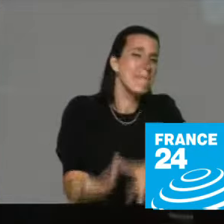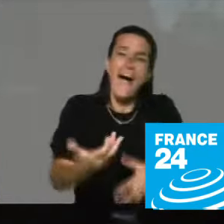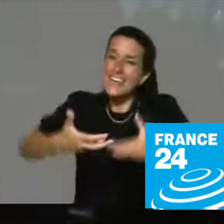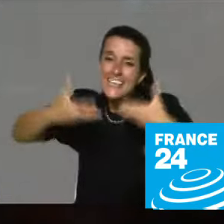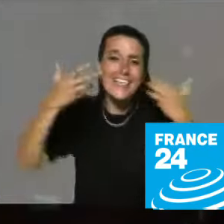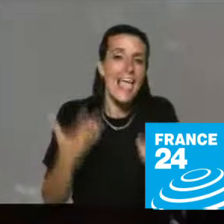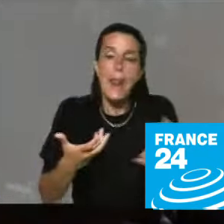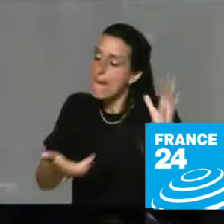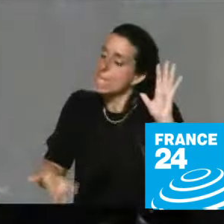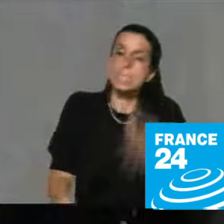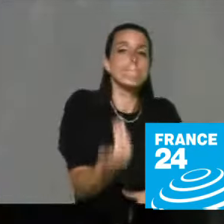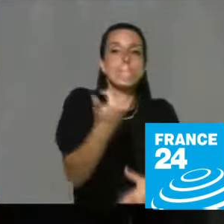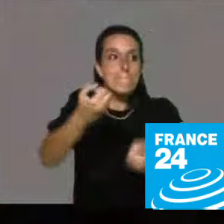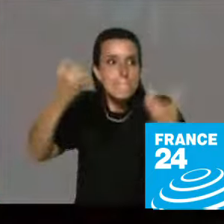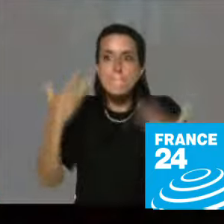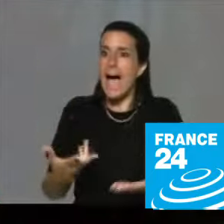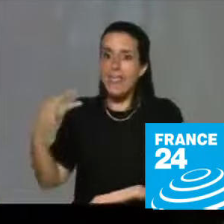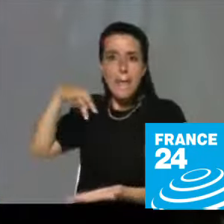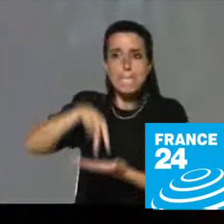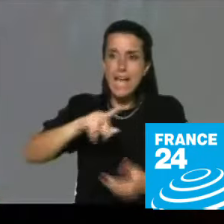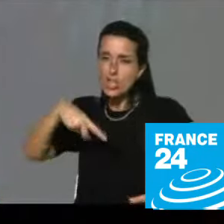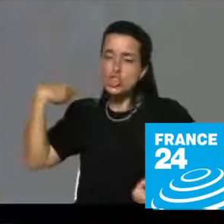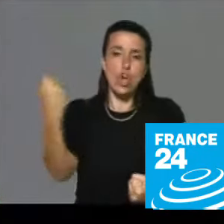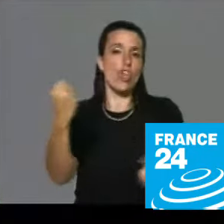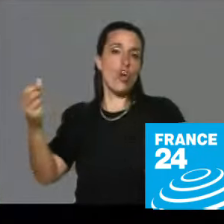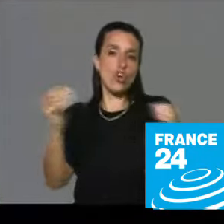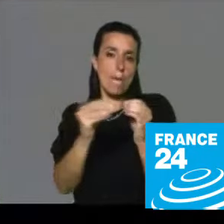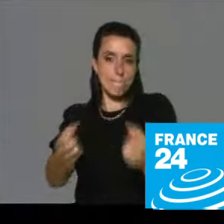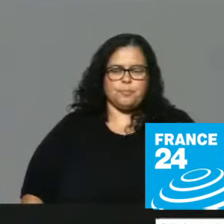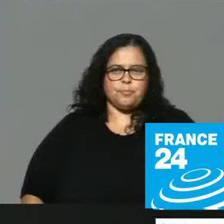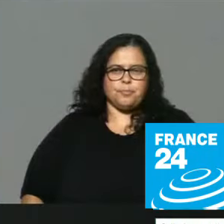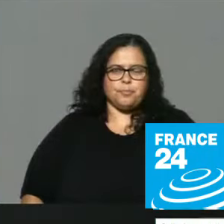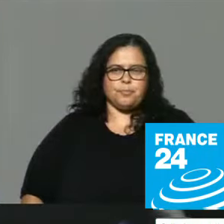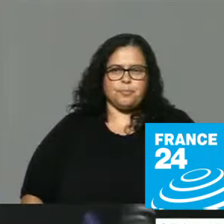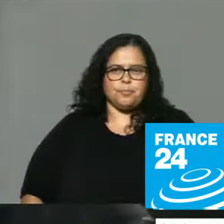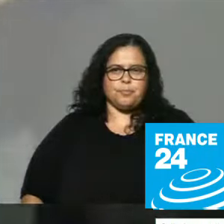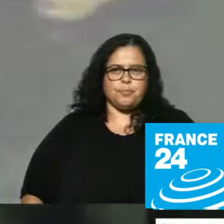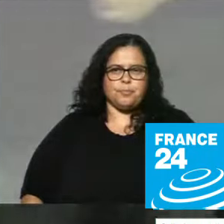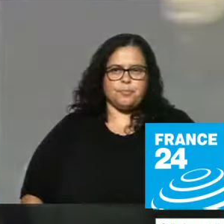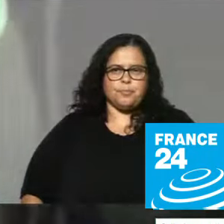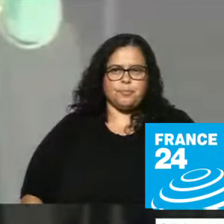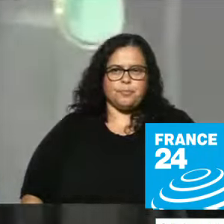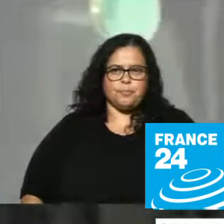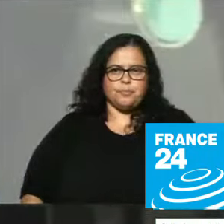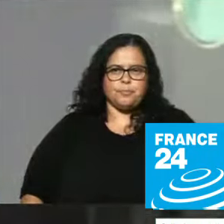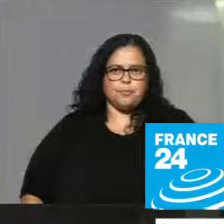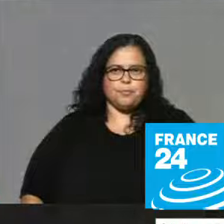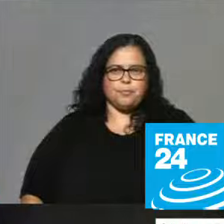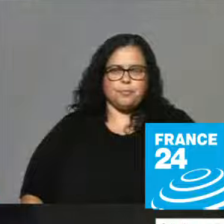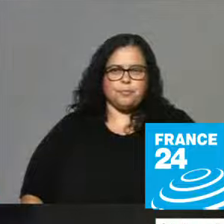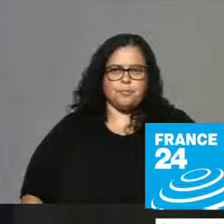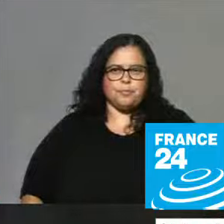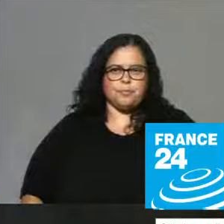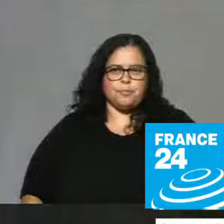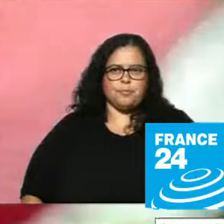nunca, más de pie que nunca, compañeras y compañeros. Álvaro Delgado también se mostró optimista por llegar